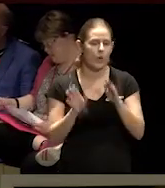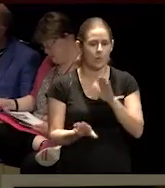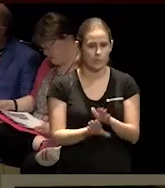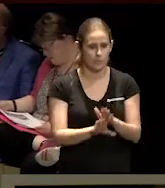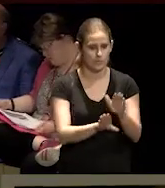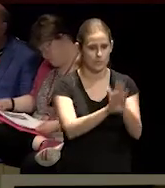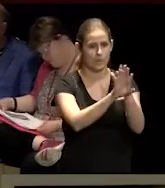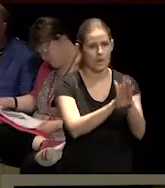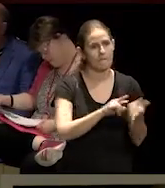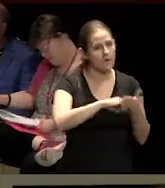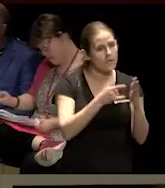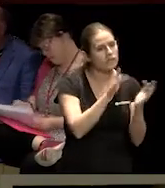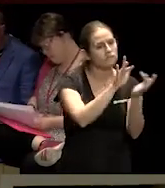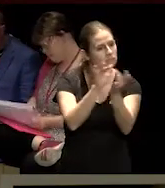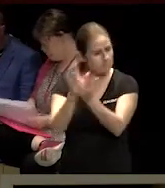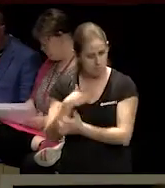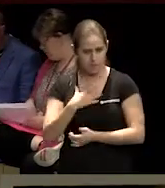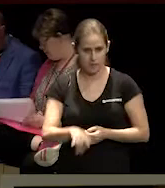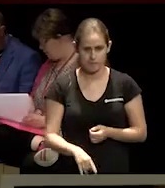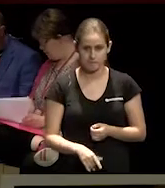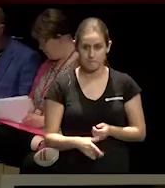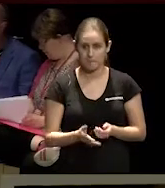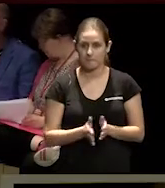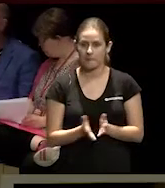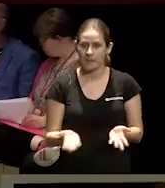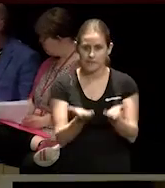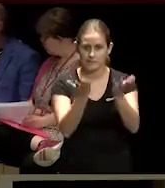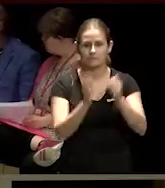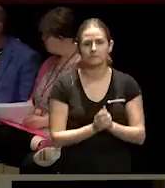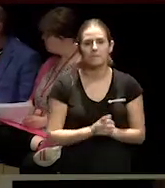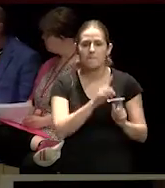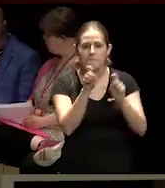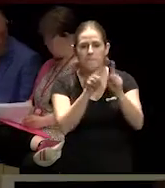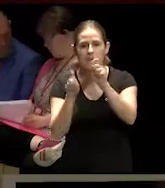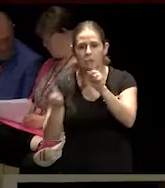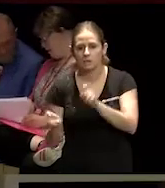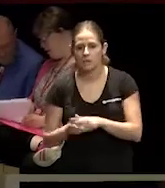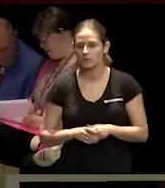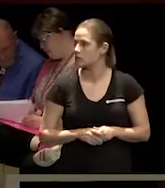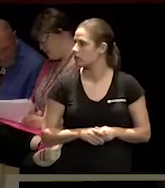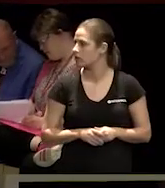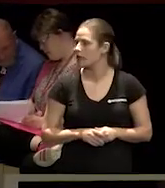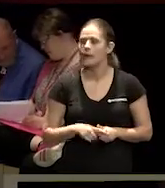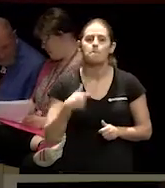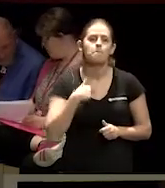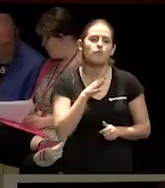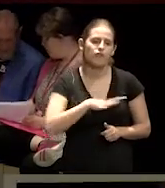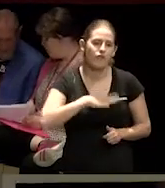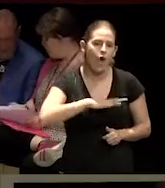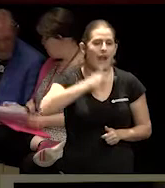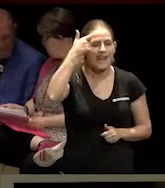uno de los proyectos. Así que adelante, preguntas, y no tipo de yo pienso que